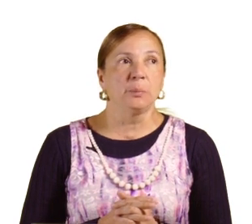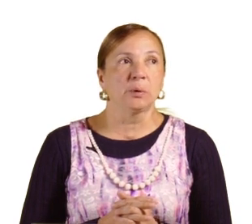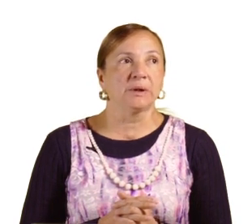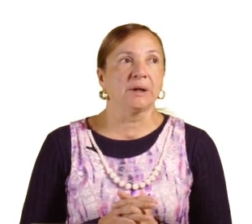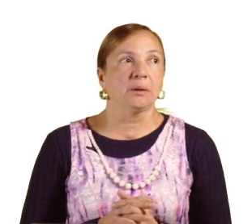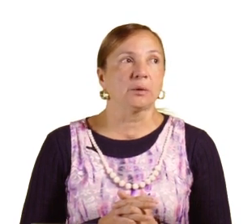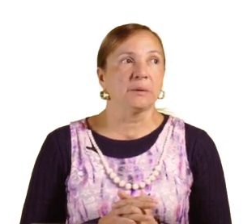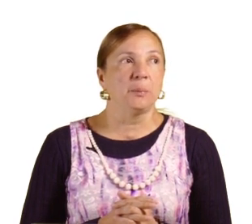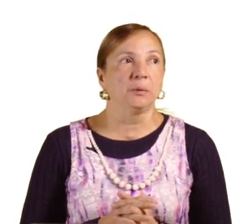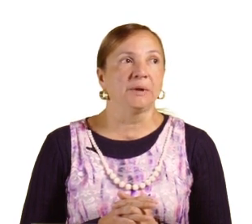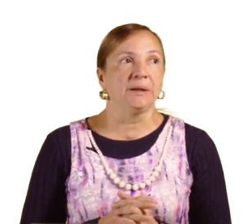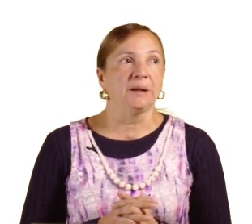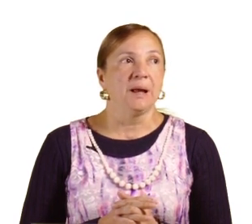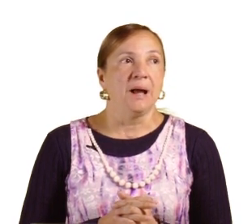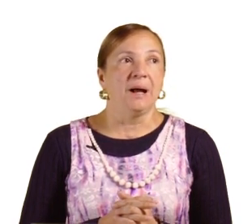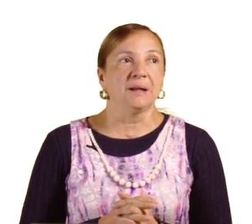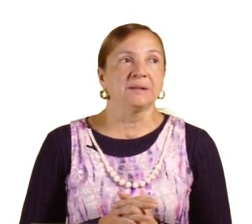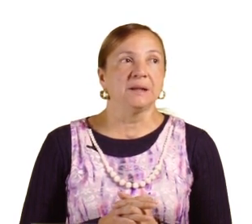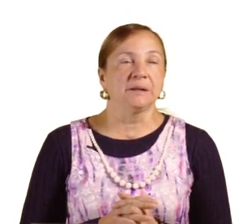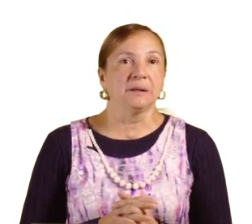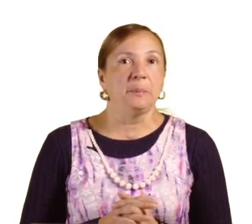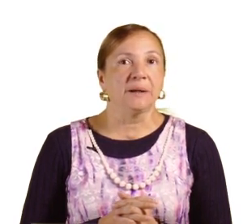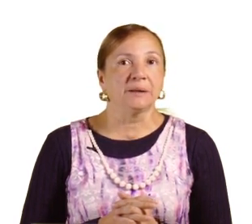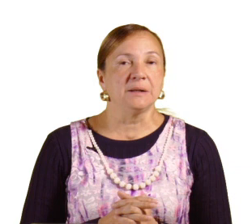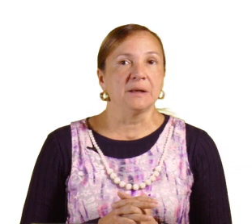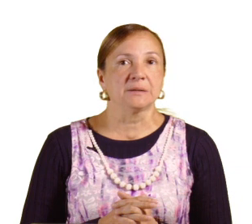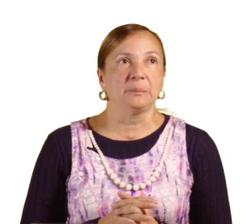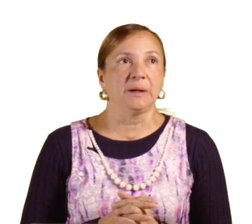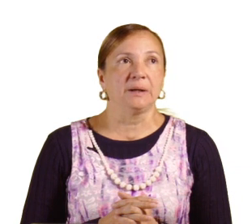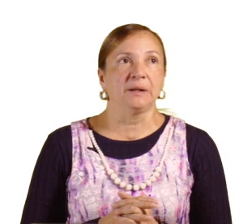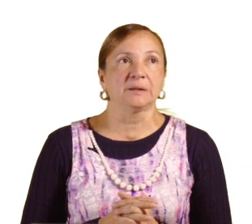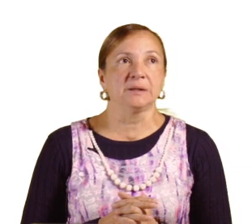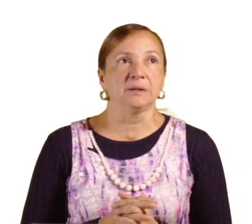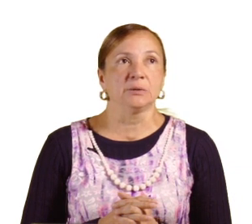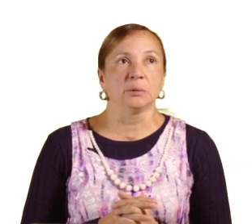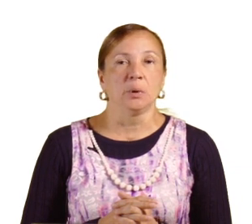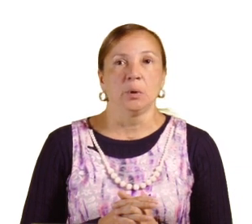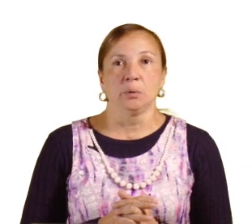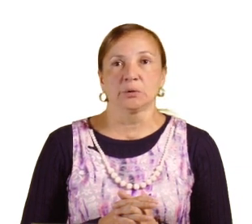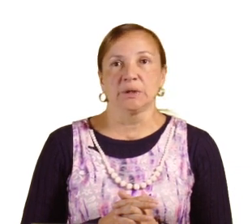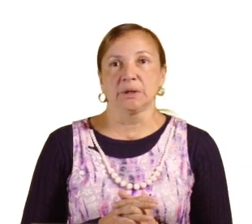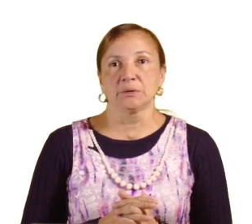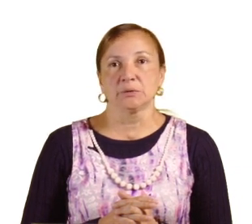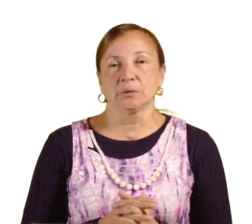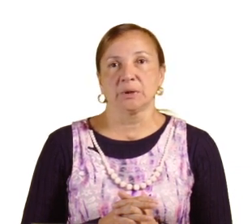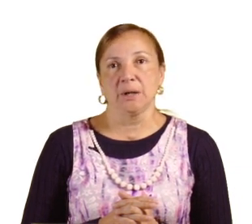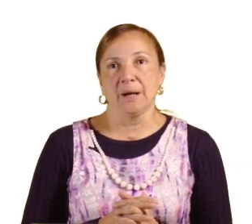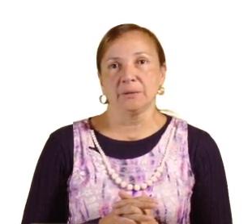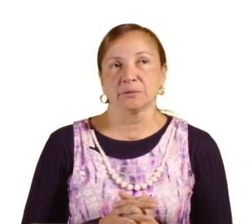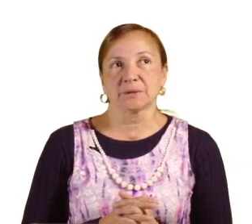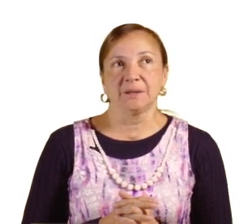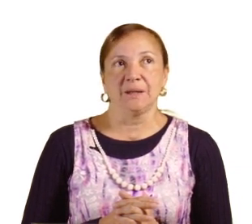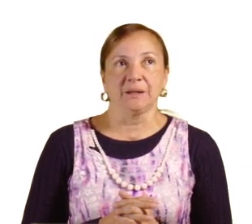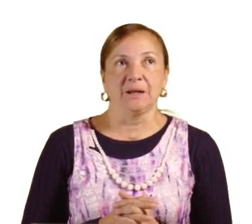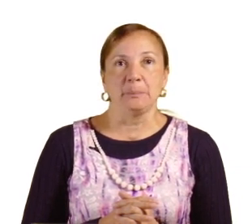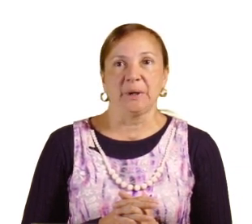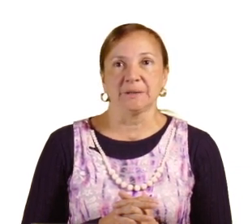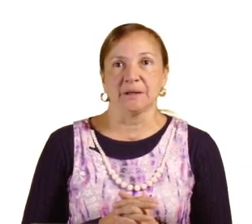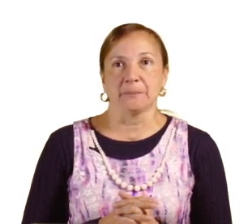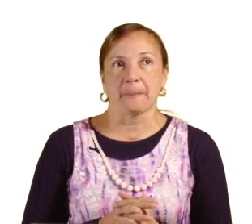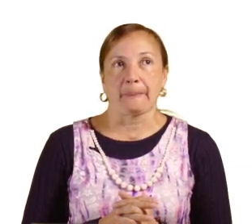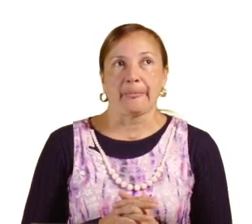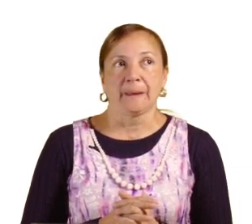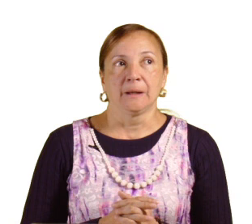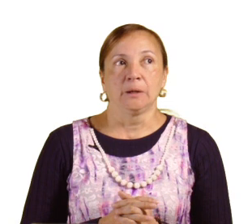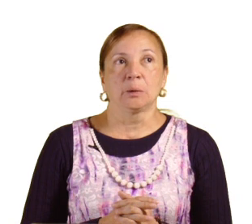los importes que correspondan a las siguientes partidas para el ejercicio: los ingresos ordinarios que tiene la